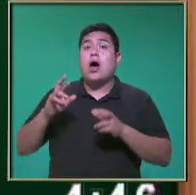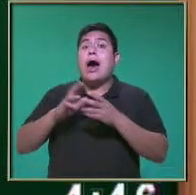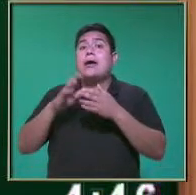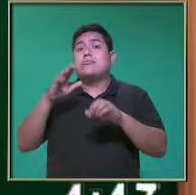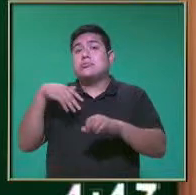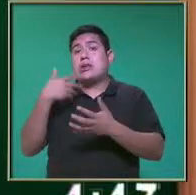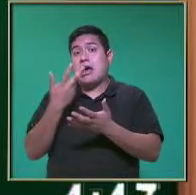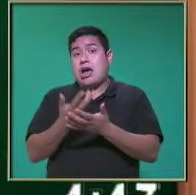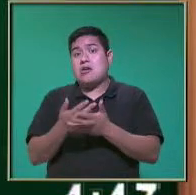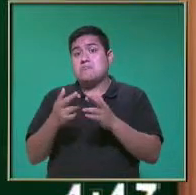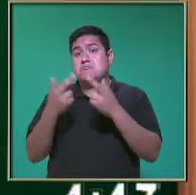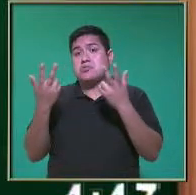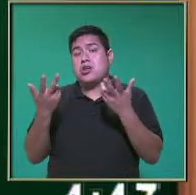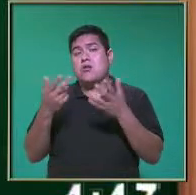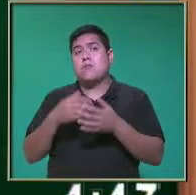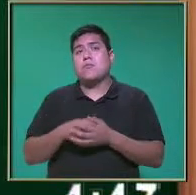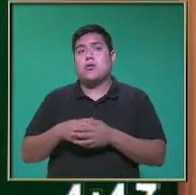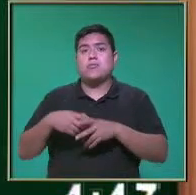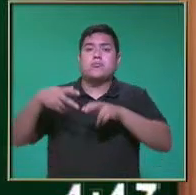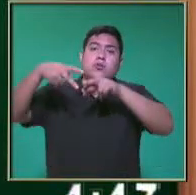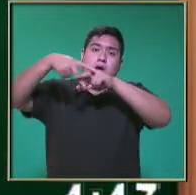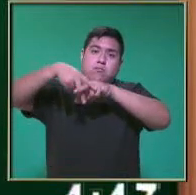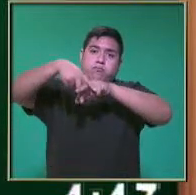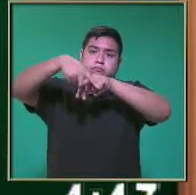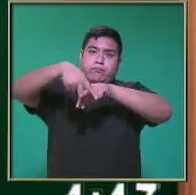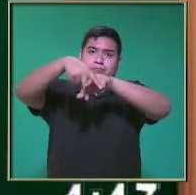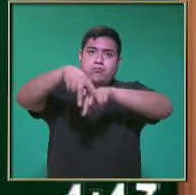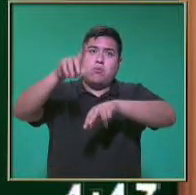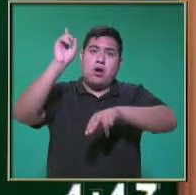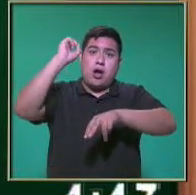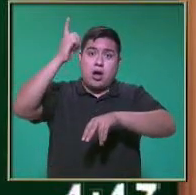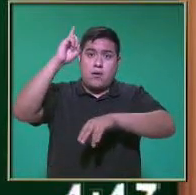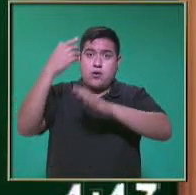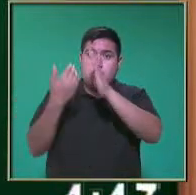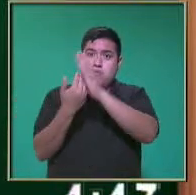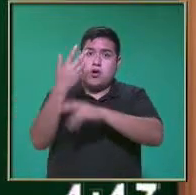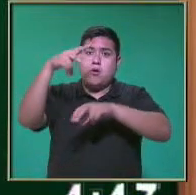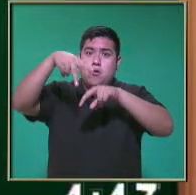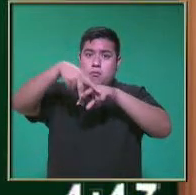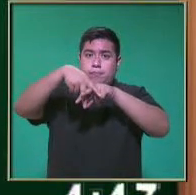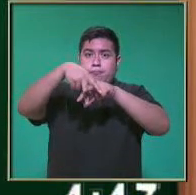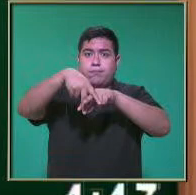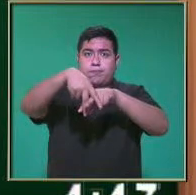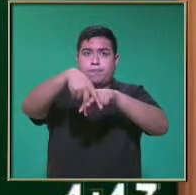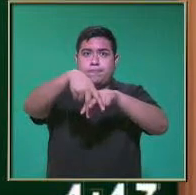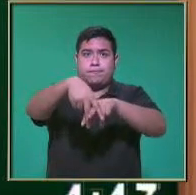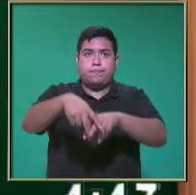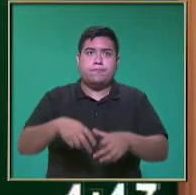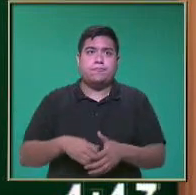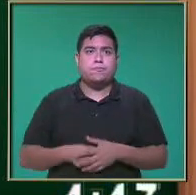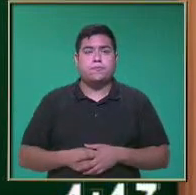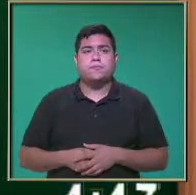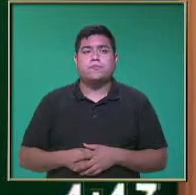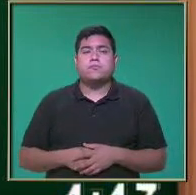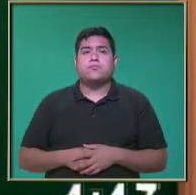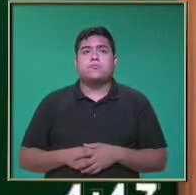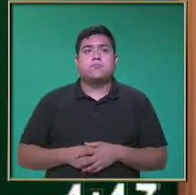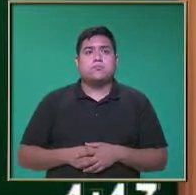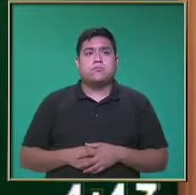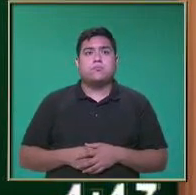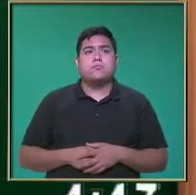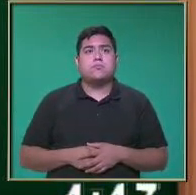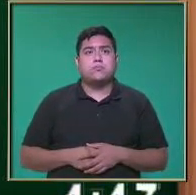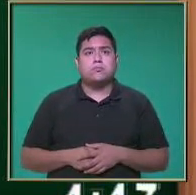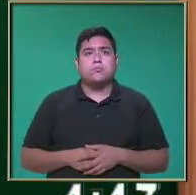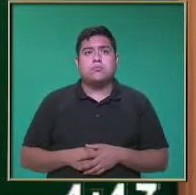horses. Estaba montando uno de los nuevos caballos, uno de los 10 caballos que regresaron con el caballo que se había ido al inicio.